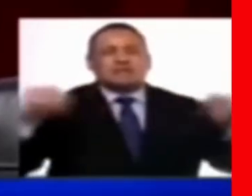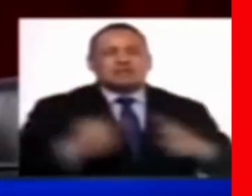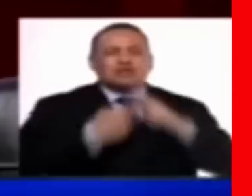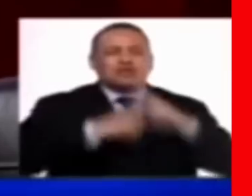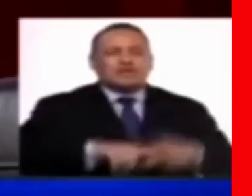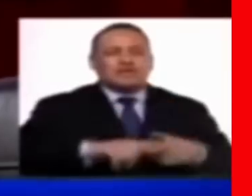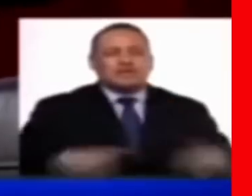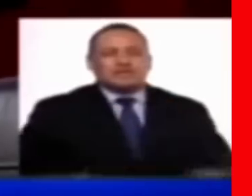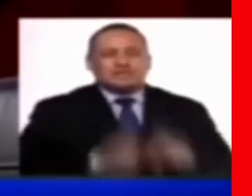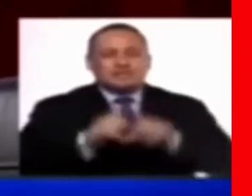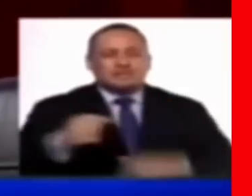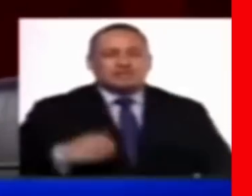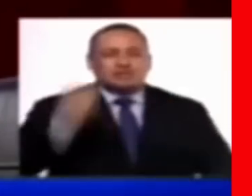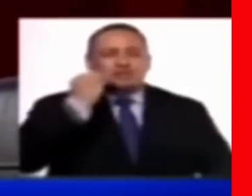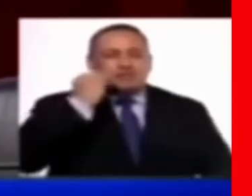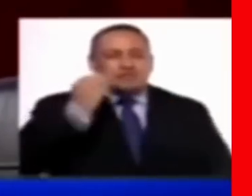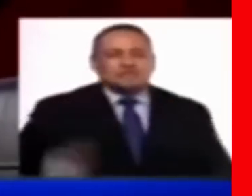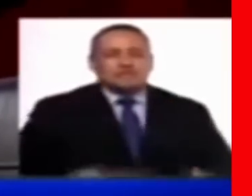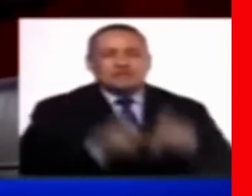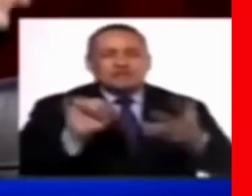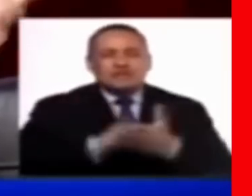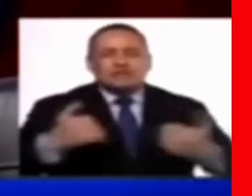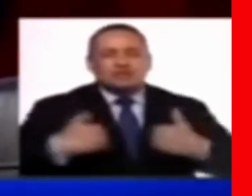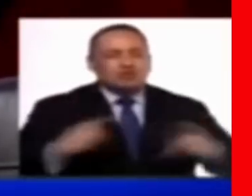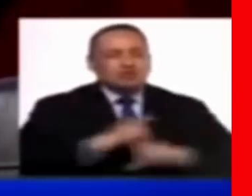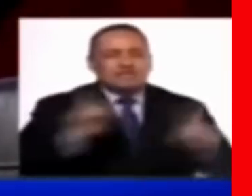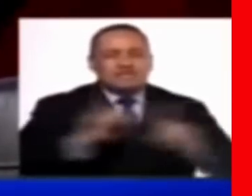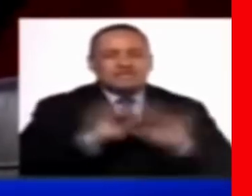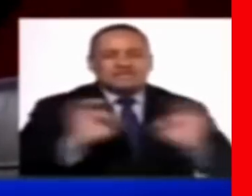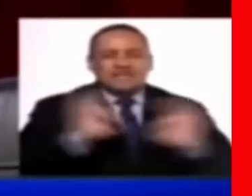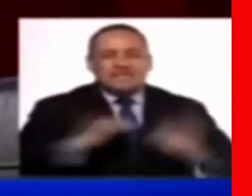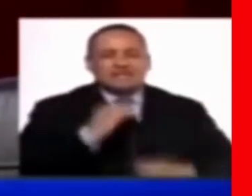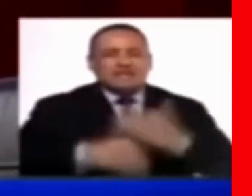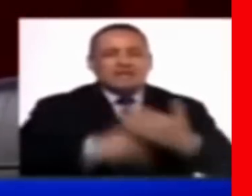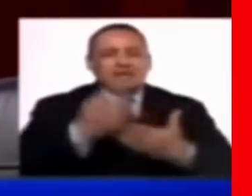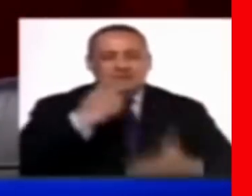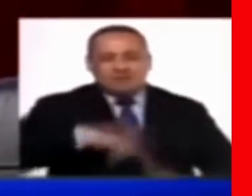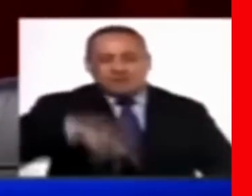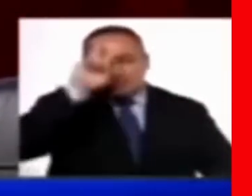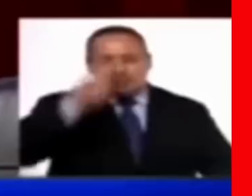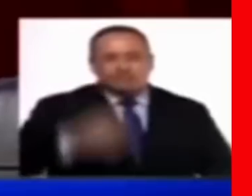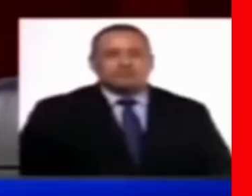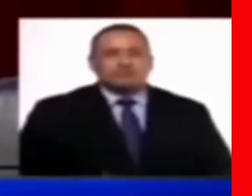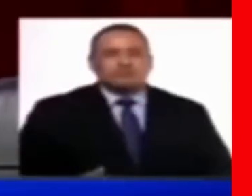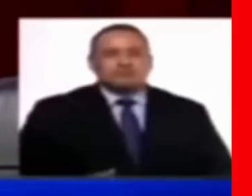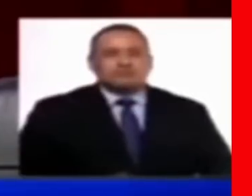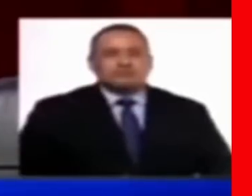origen y de tonterías, ya que no tienen nada de productivo para nuestro país.